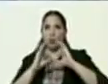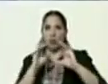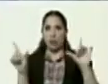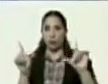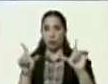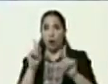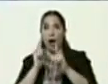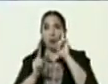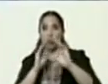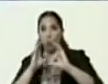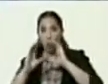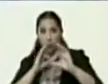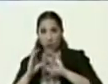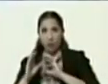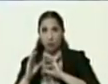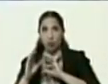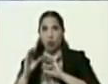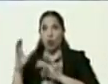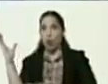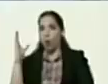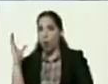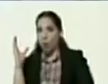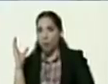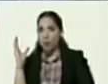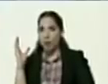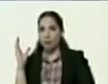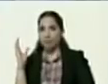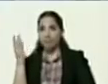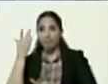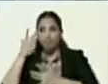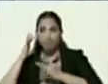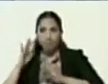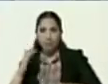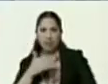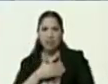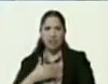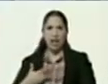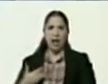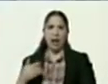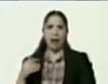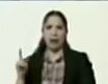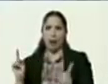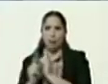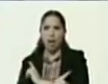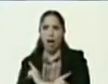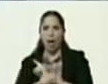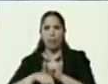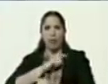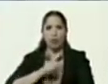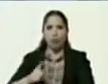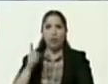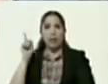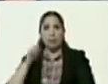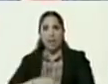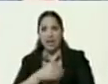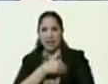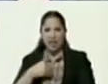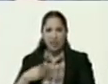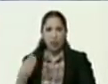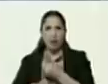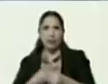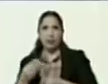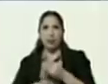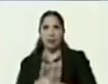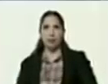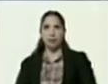sobre todo en algunos medios de comunicación de Colombia. Han tratado de desvirtuar la denuncia, han tratado de recurrir